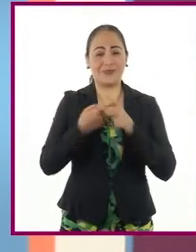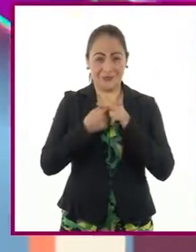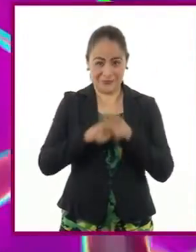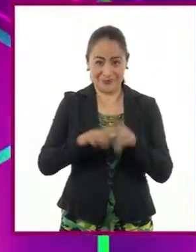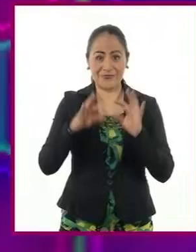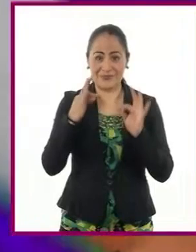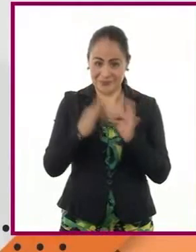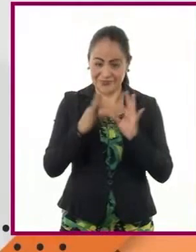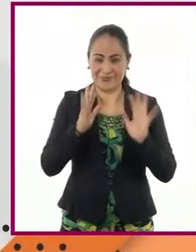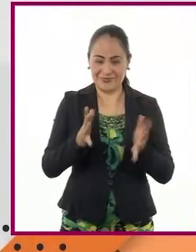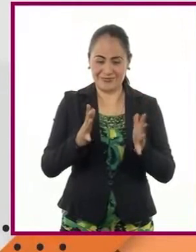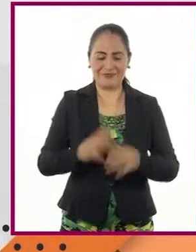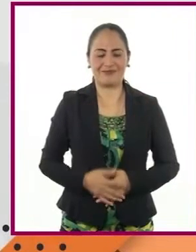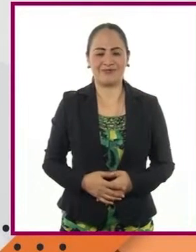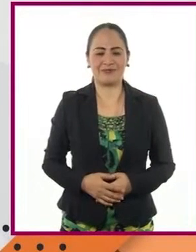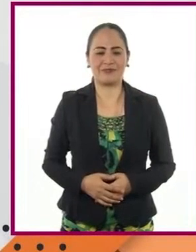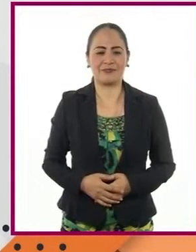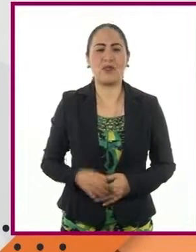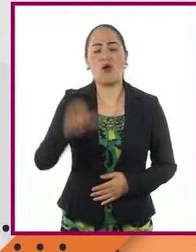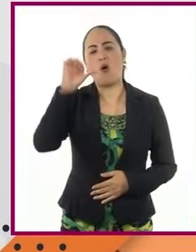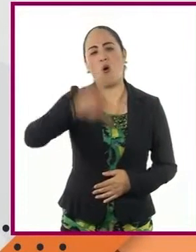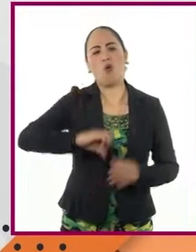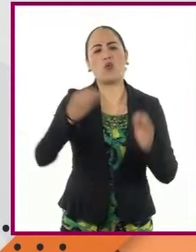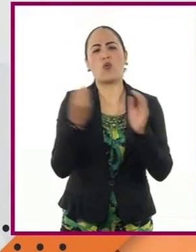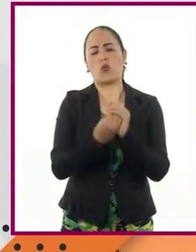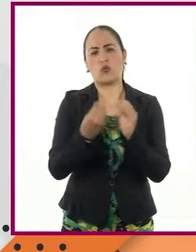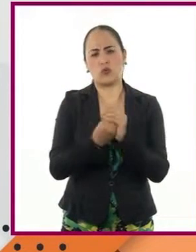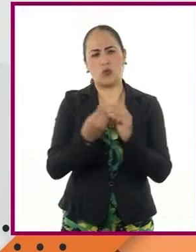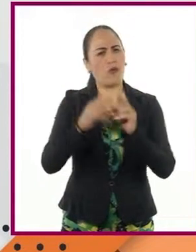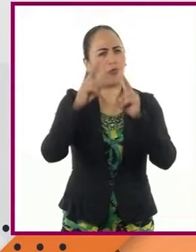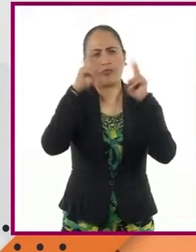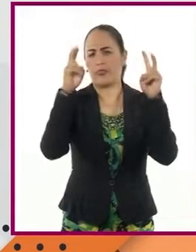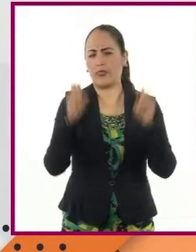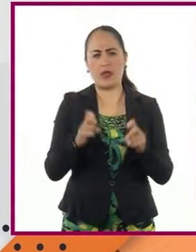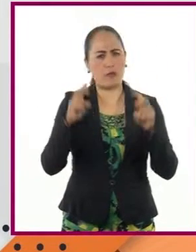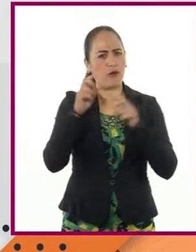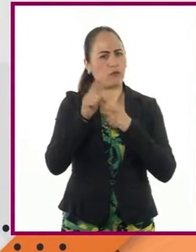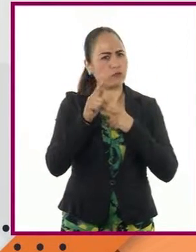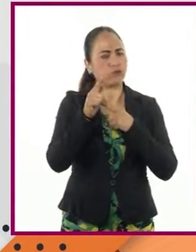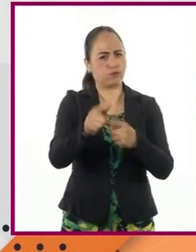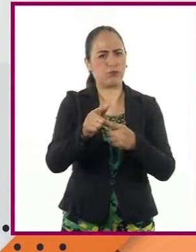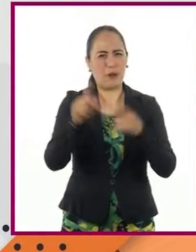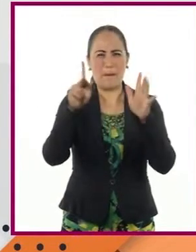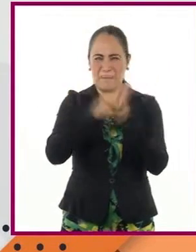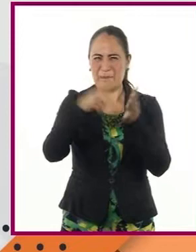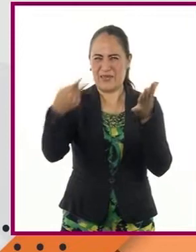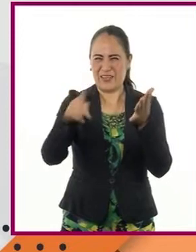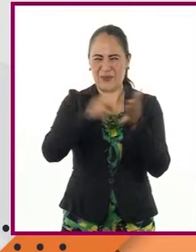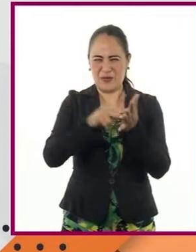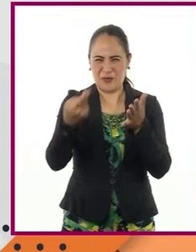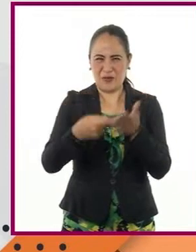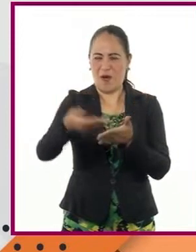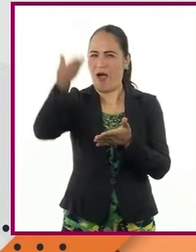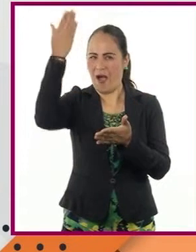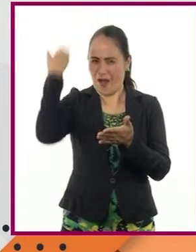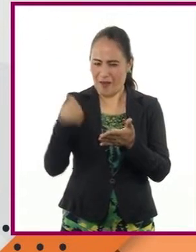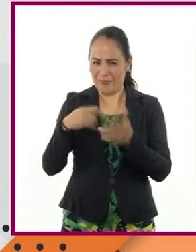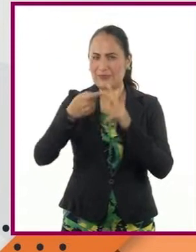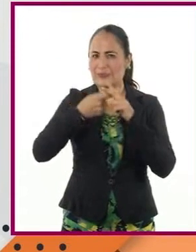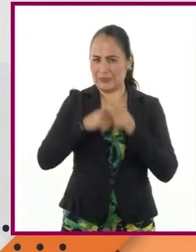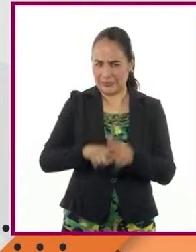comencemos. Para esta sesión continuaremos con la construcción del periódico que iniciamos en el Virreinato